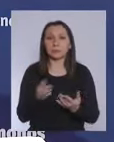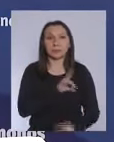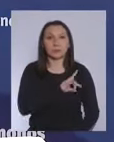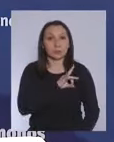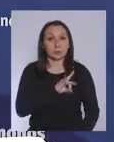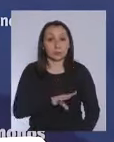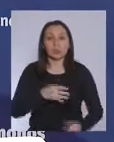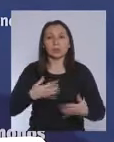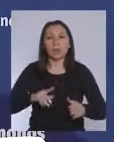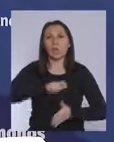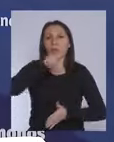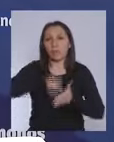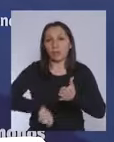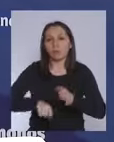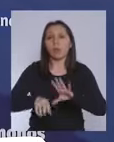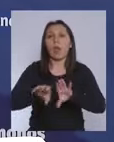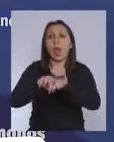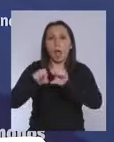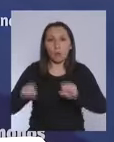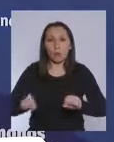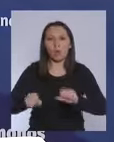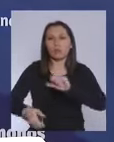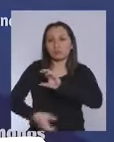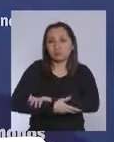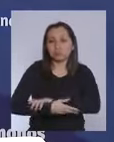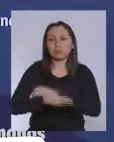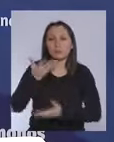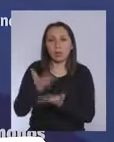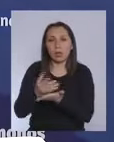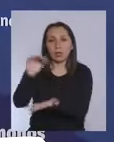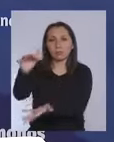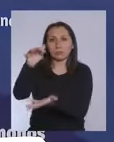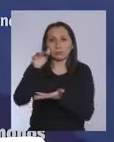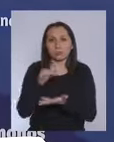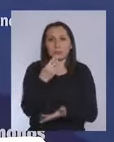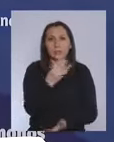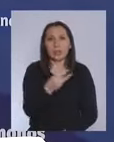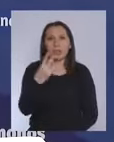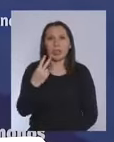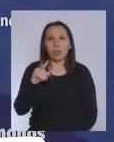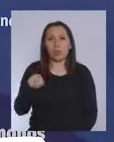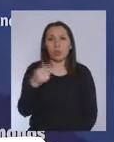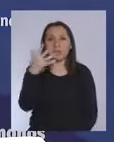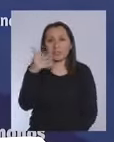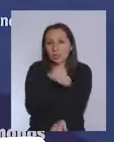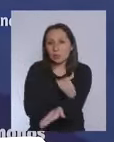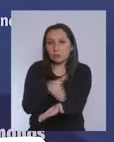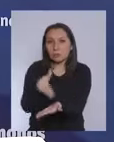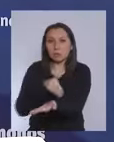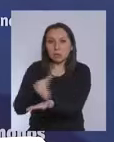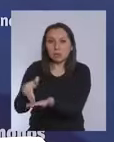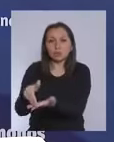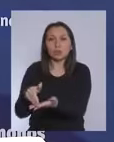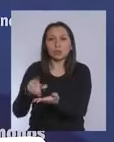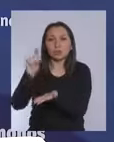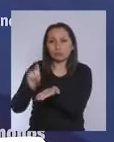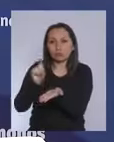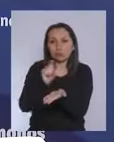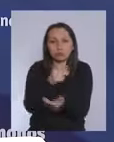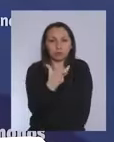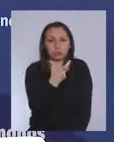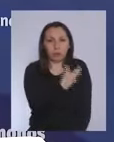chile ha firmado acuerdos para contar con aproximadamente 30 y 2,5 millones de dosis de